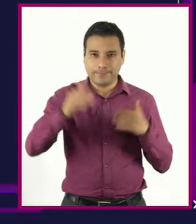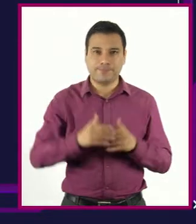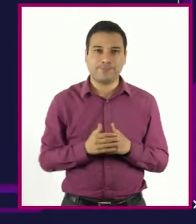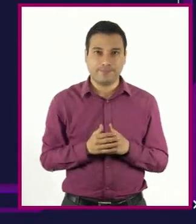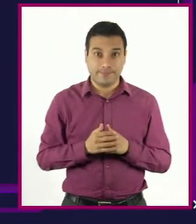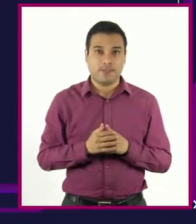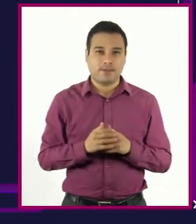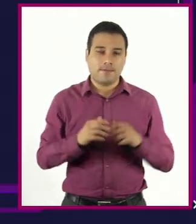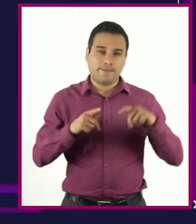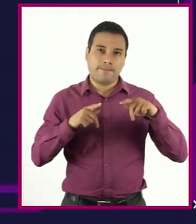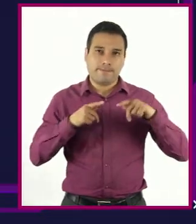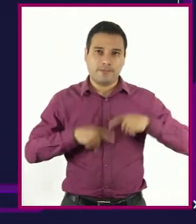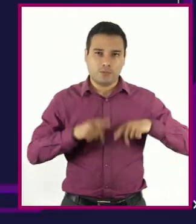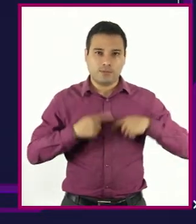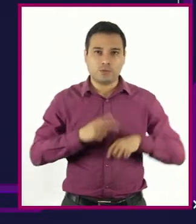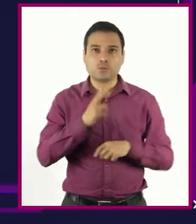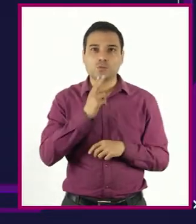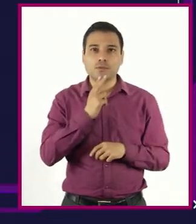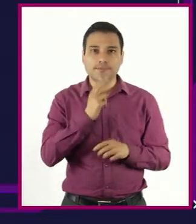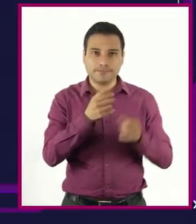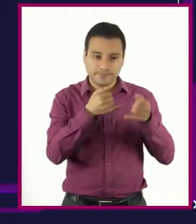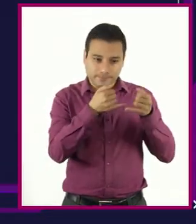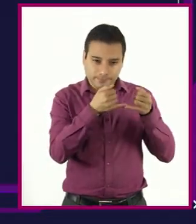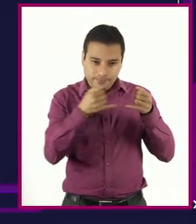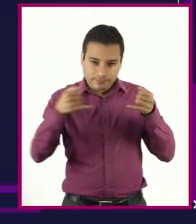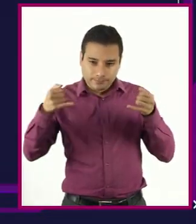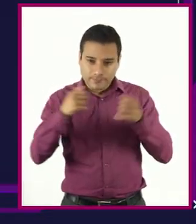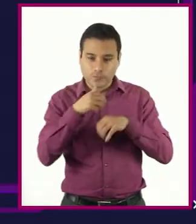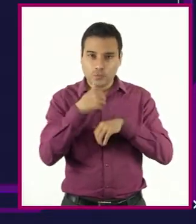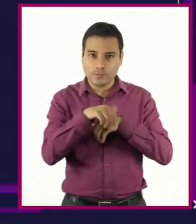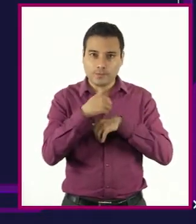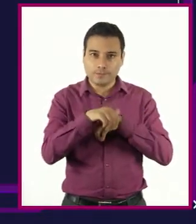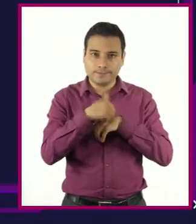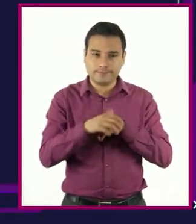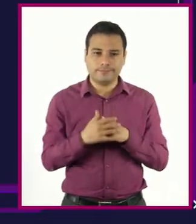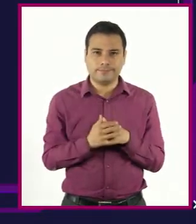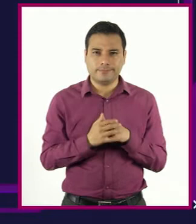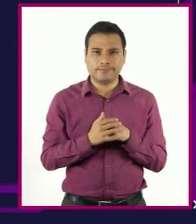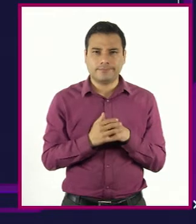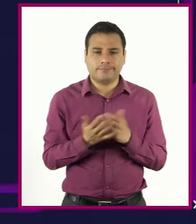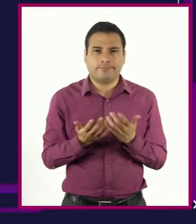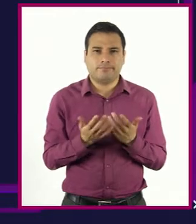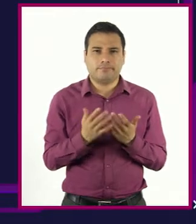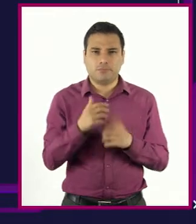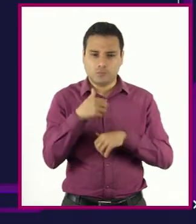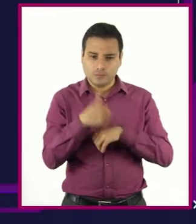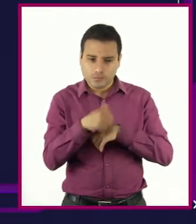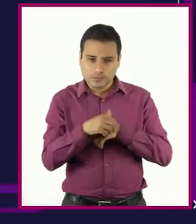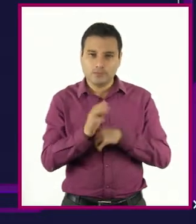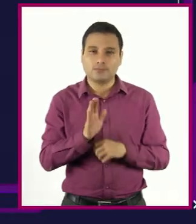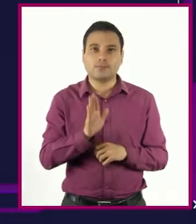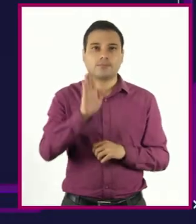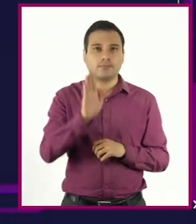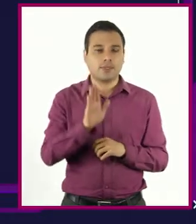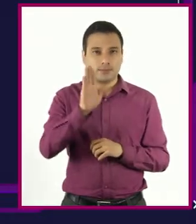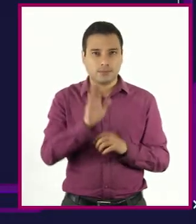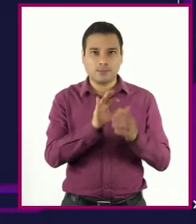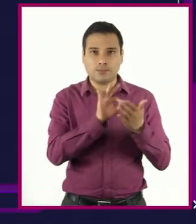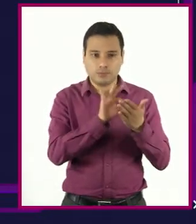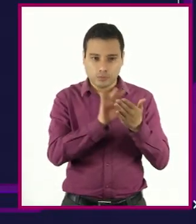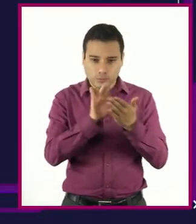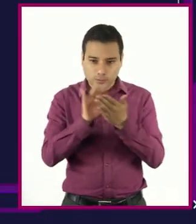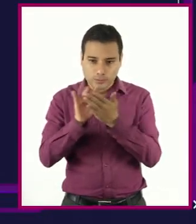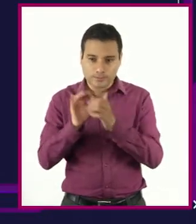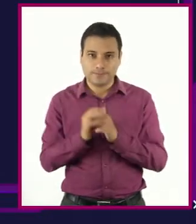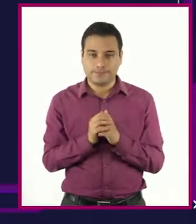recta numérica, usada para representar a los números como puntos. La comparación de números en la